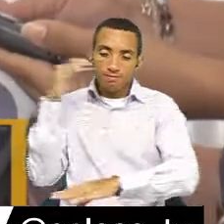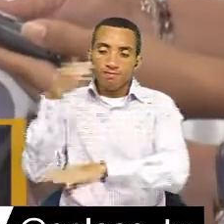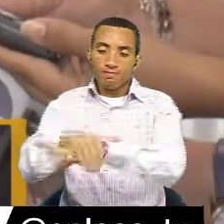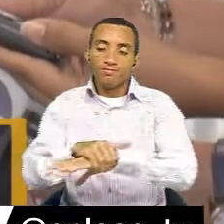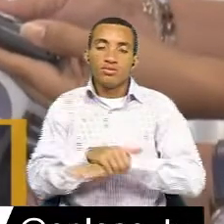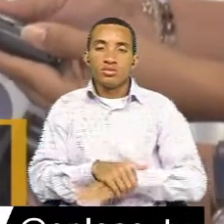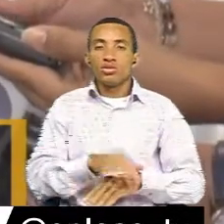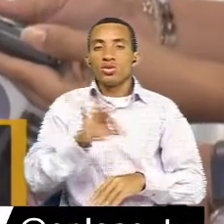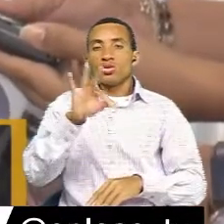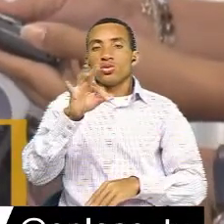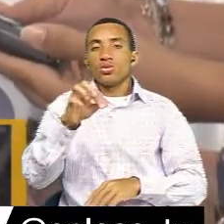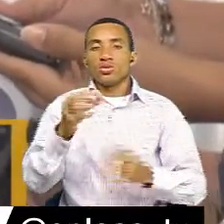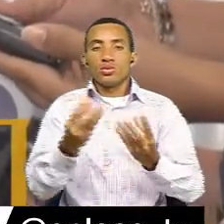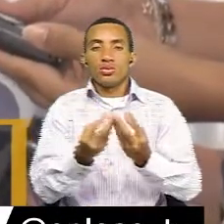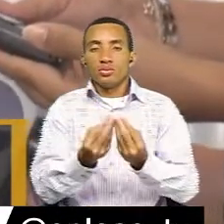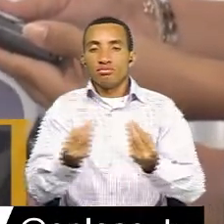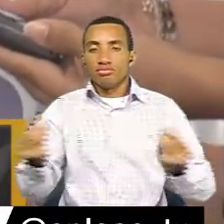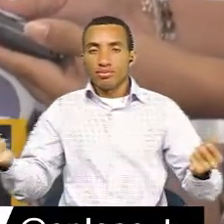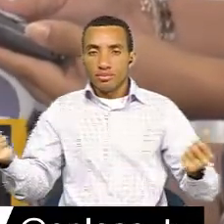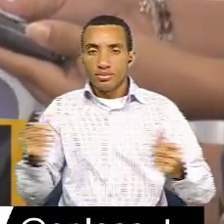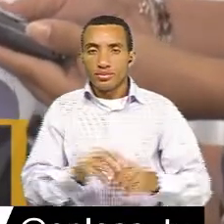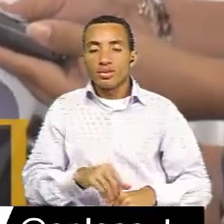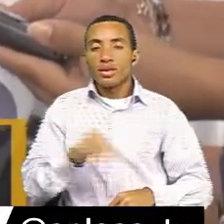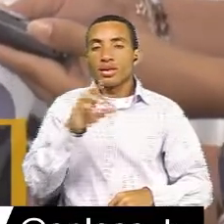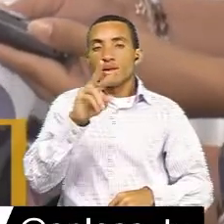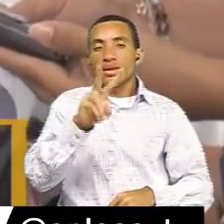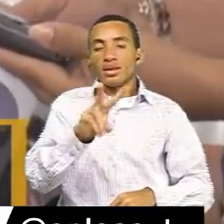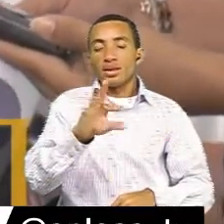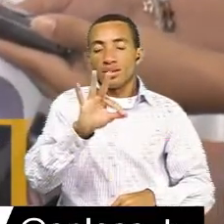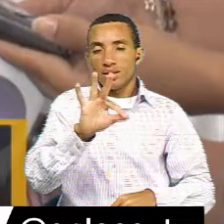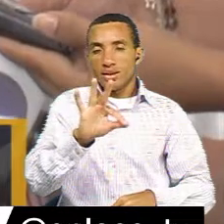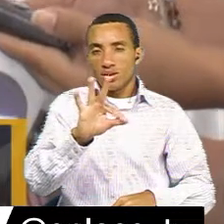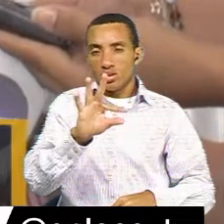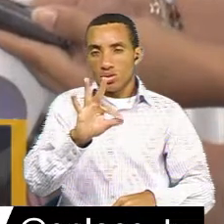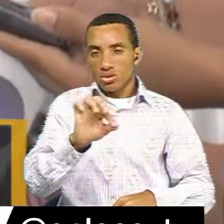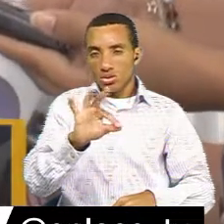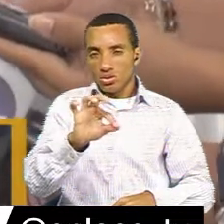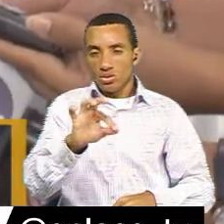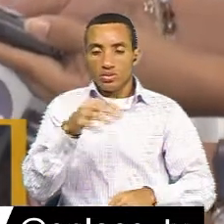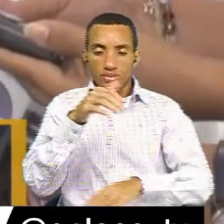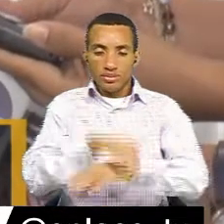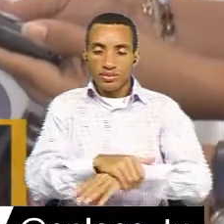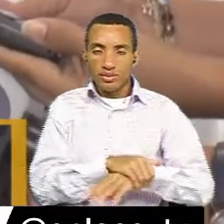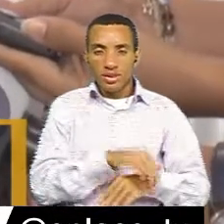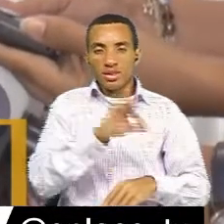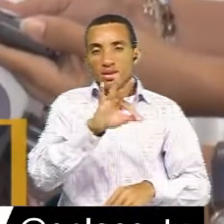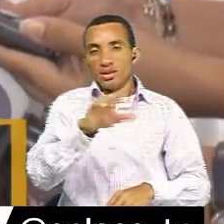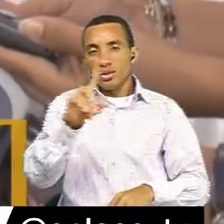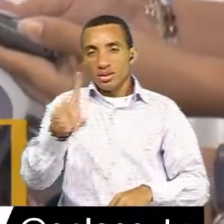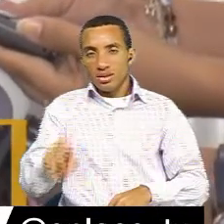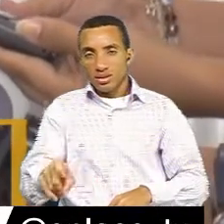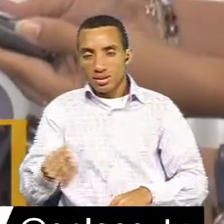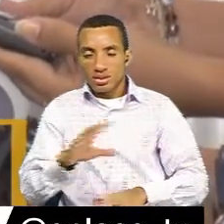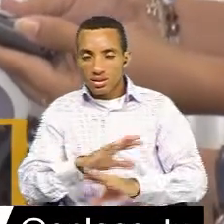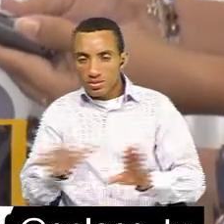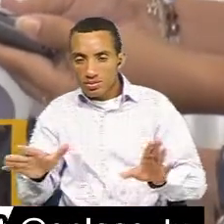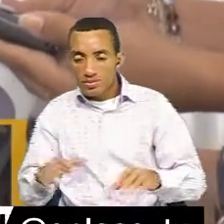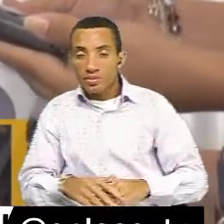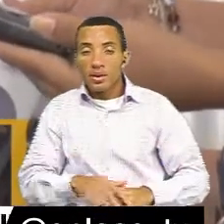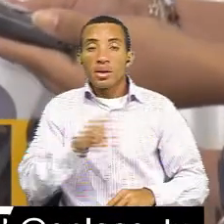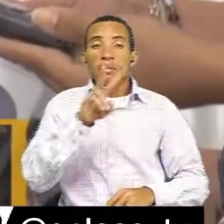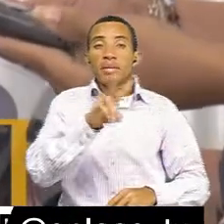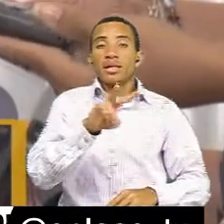38 capturas y 36 medidas de aseguramiento. En lo que tiene que ver con el hurto, fueron 24